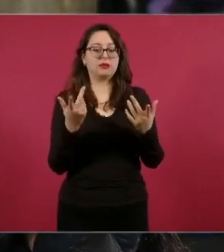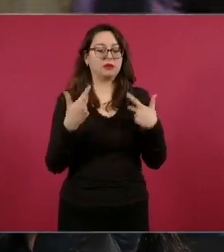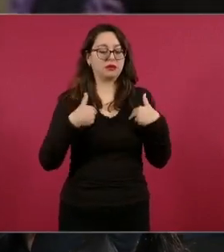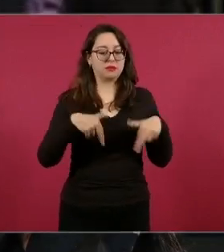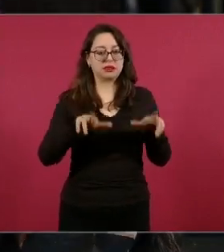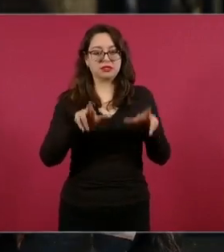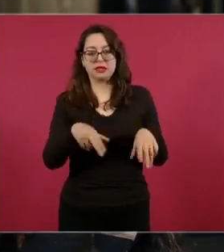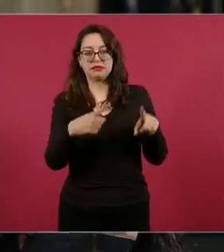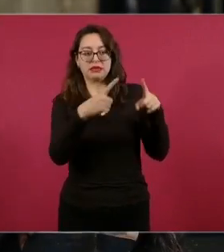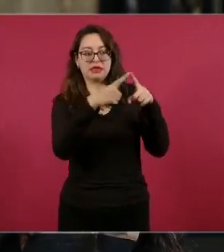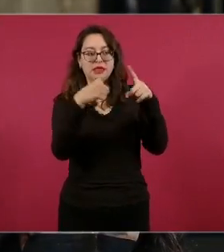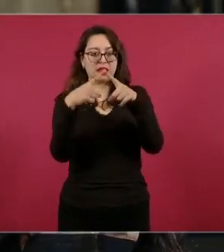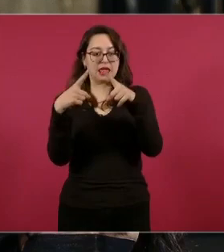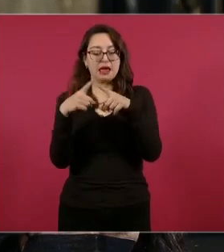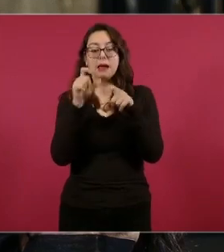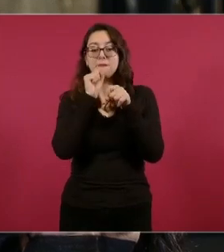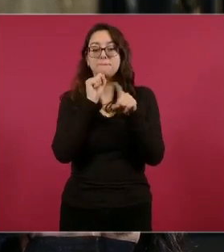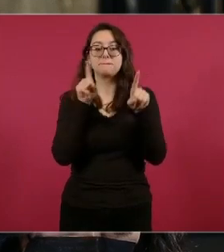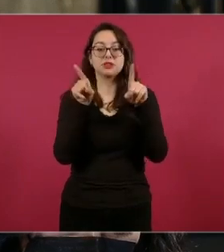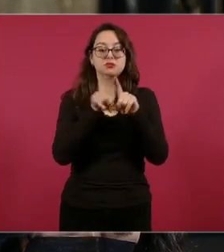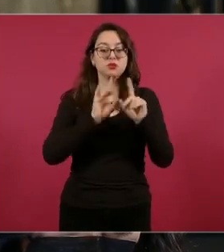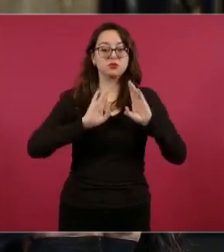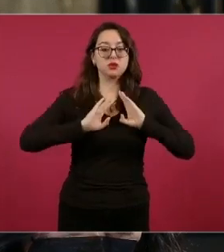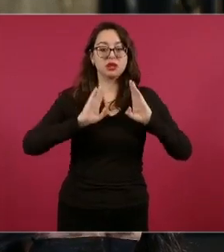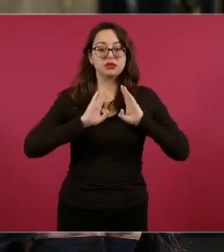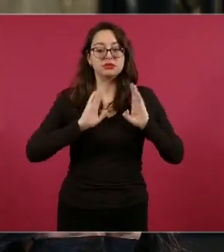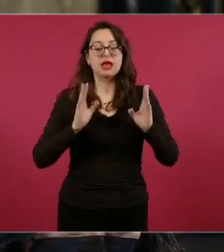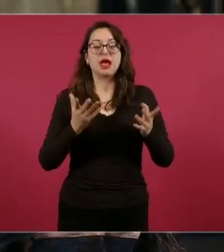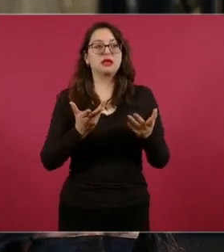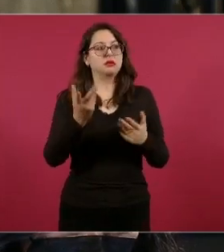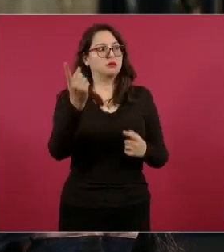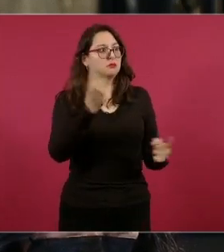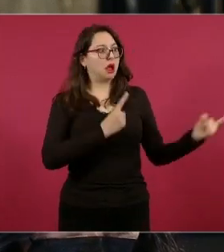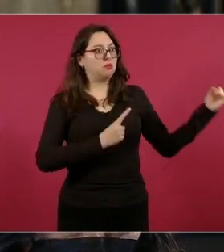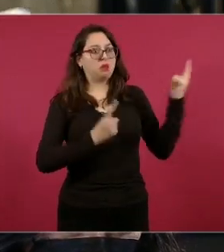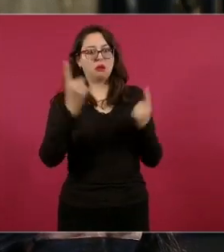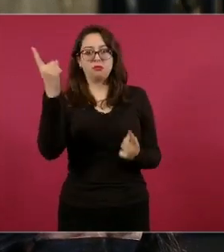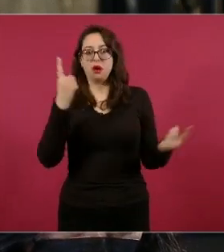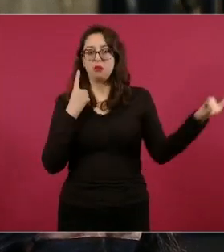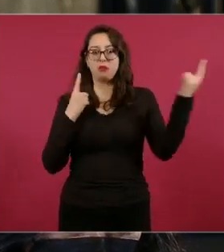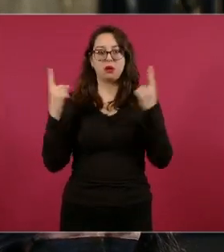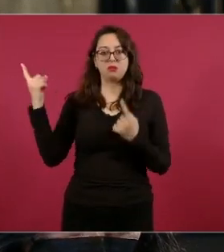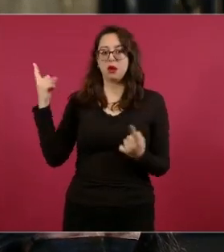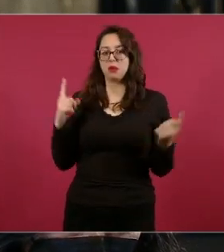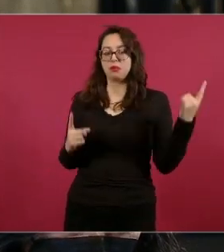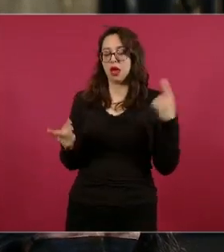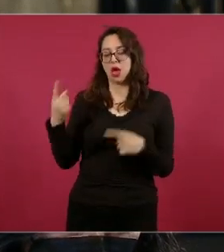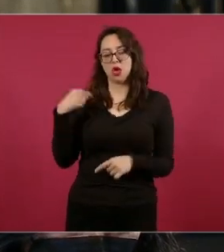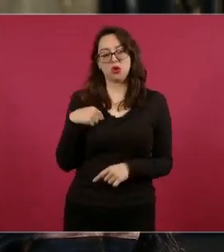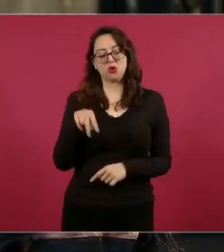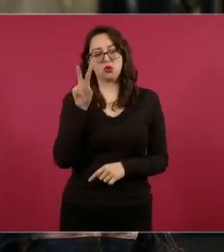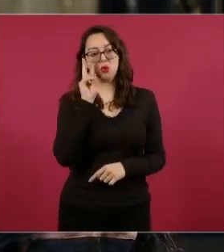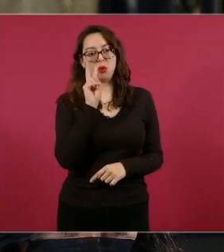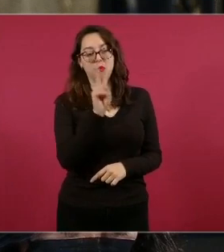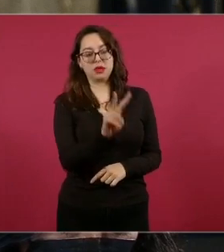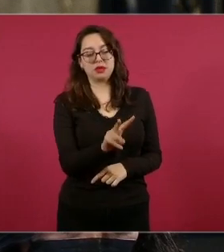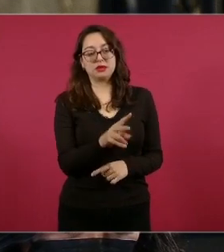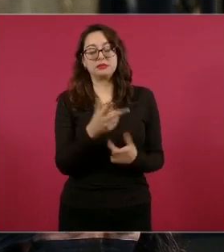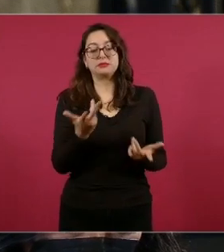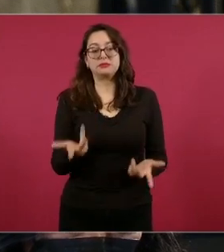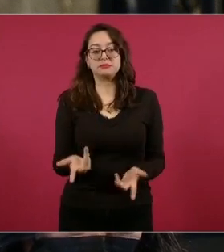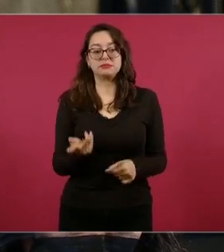iglesias y a elementos del ejército con radios y antenas. Y bueno,